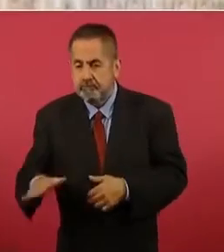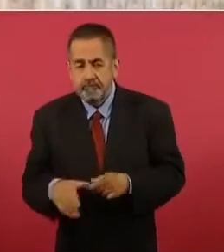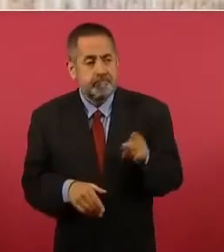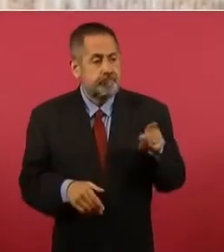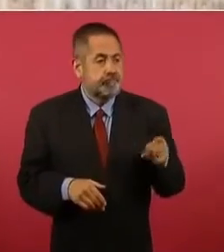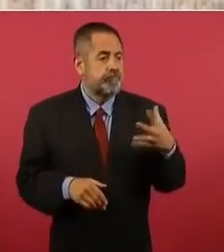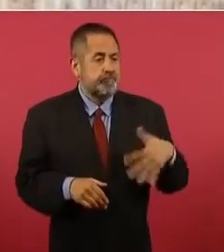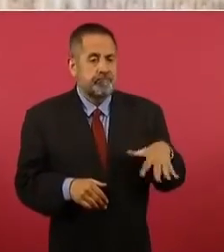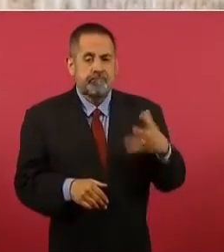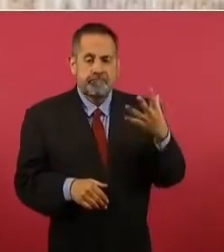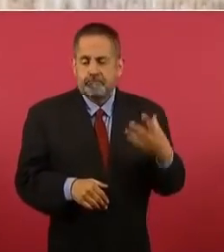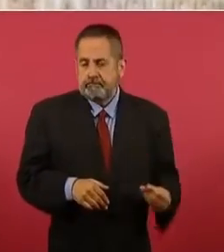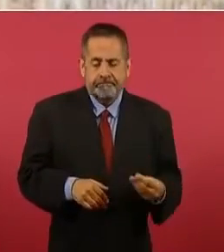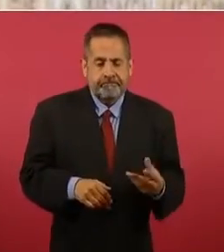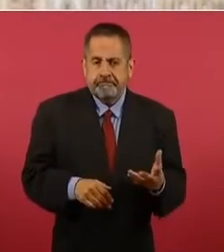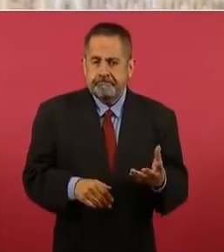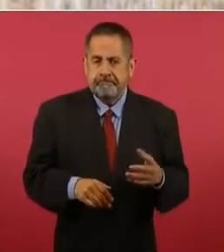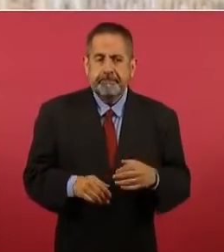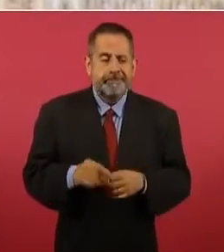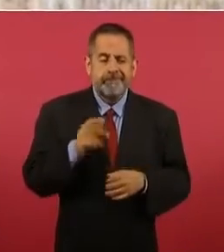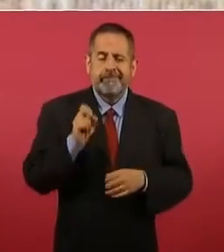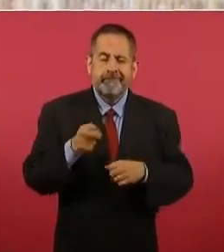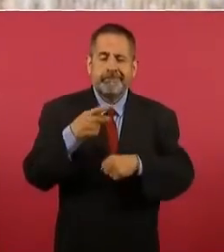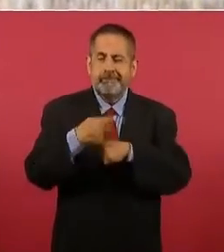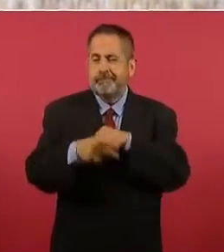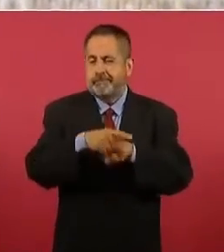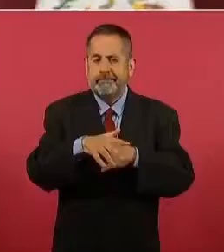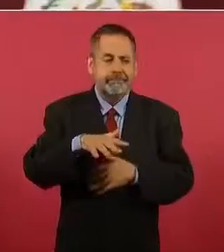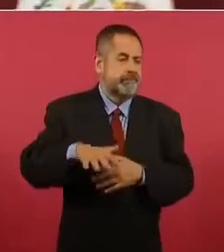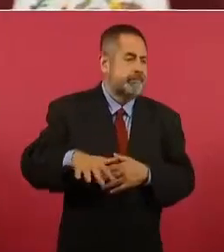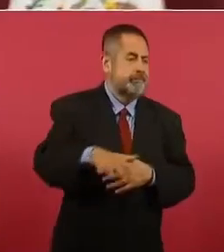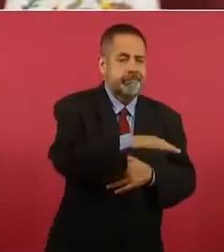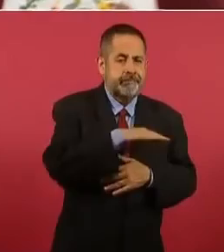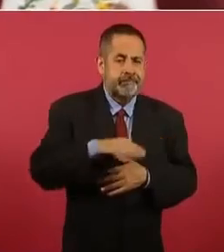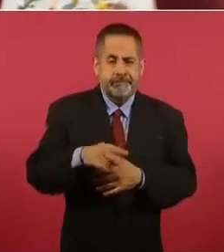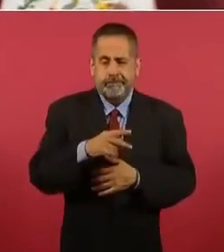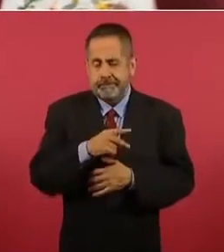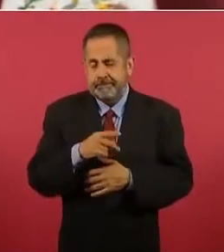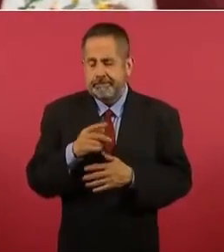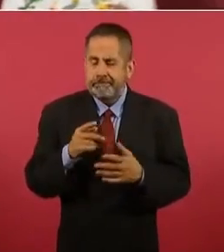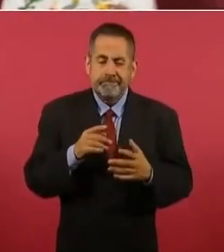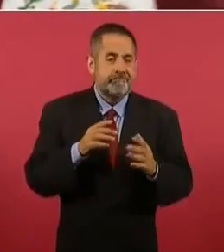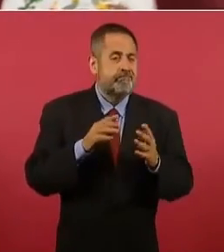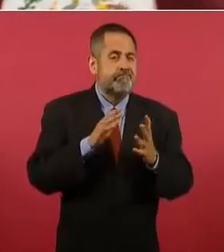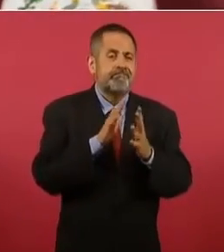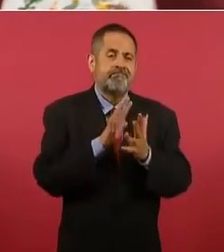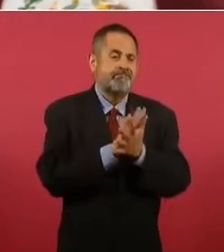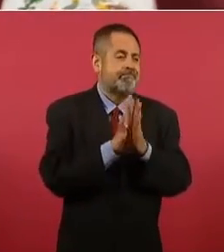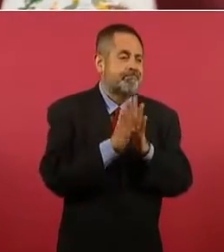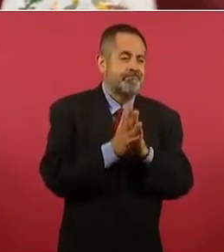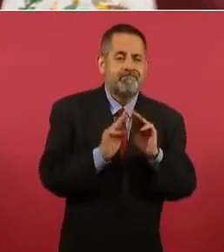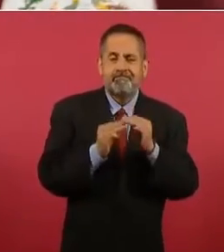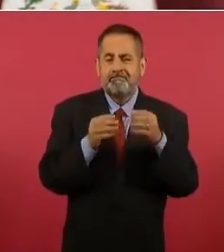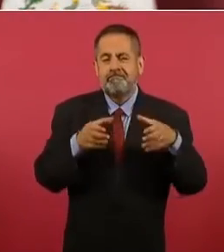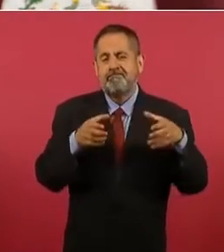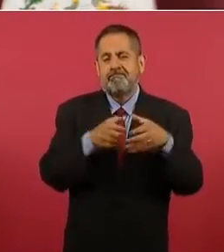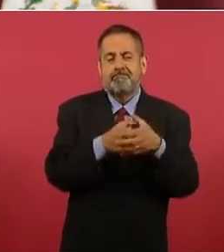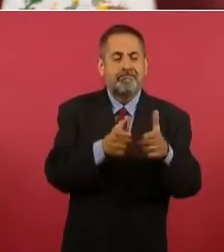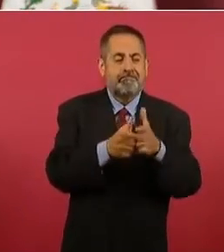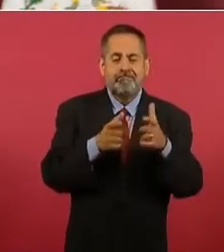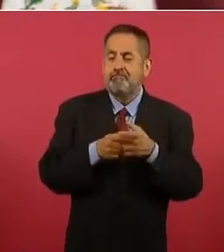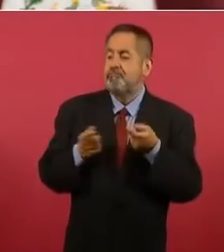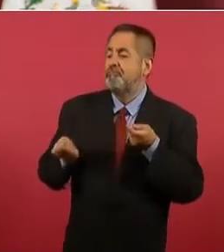Entonces, sí es una zona que está dominada por esta banda, por este